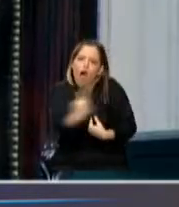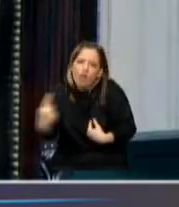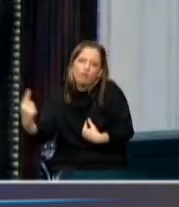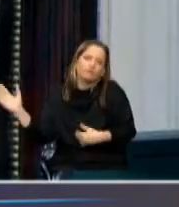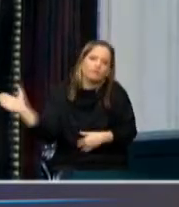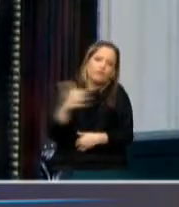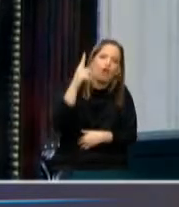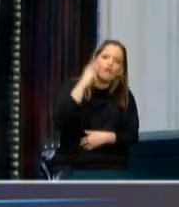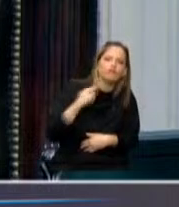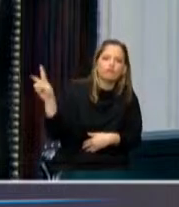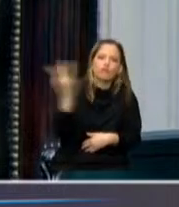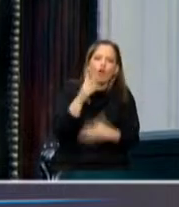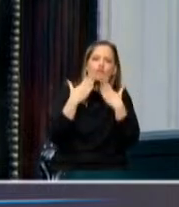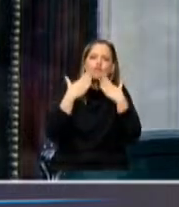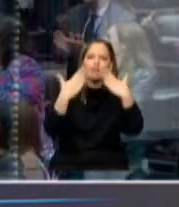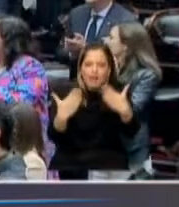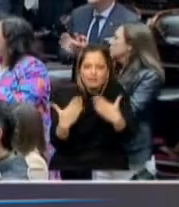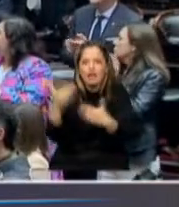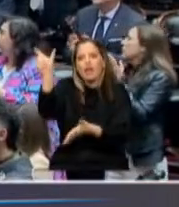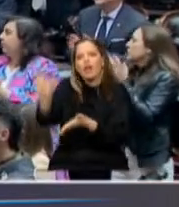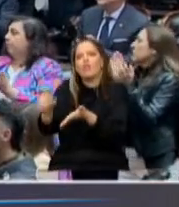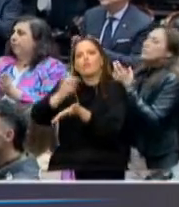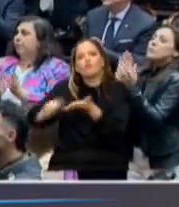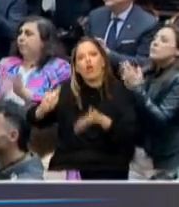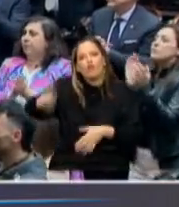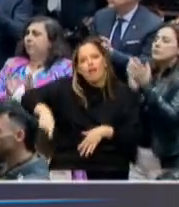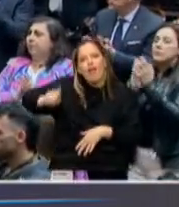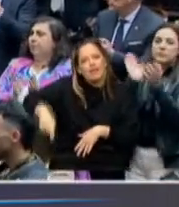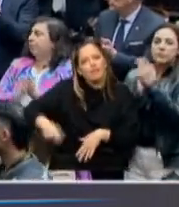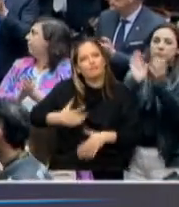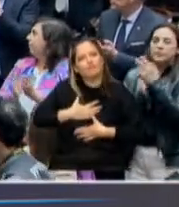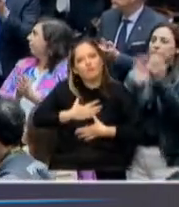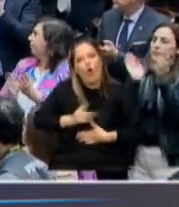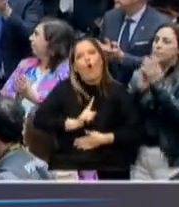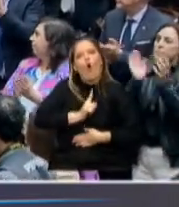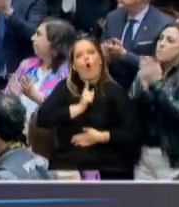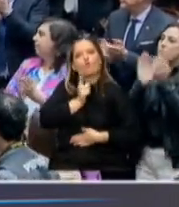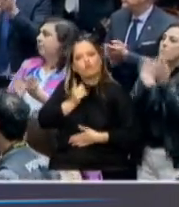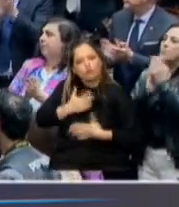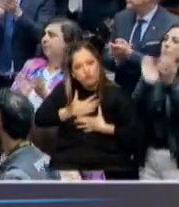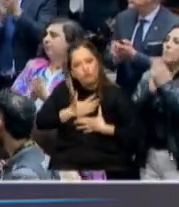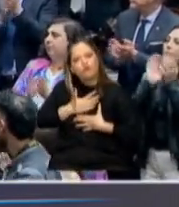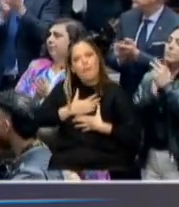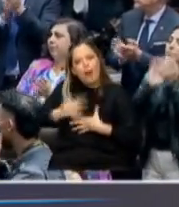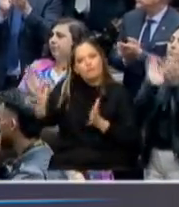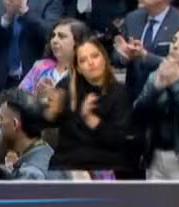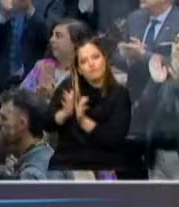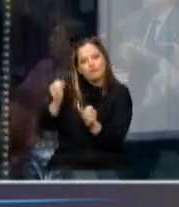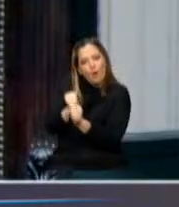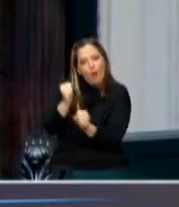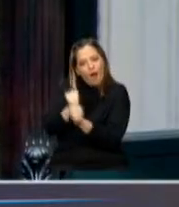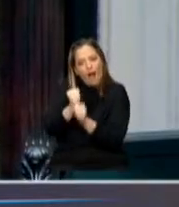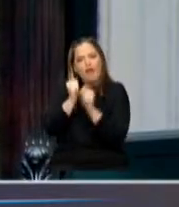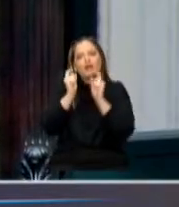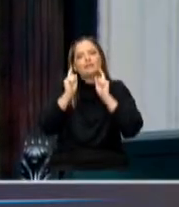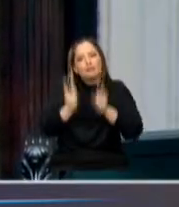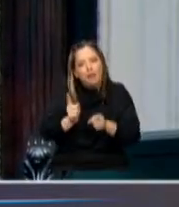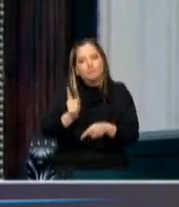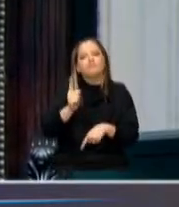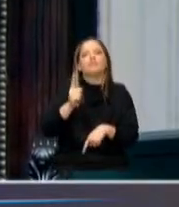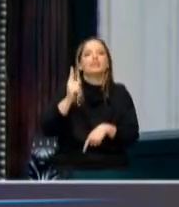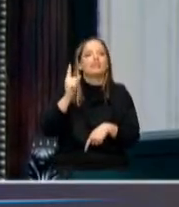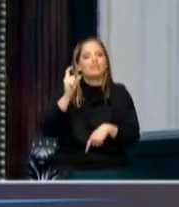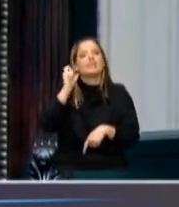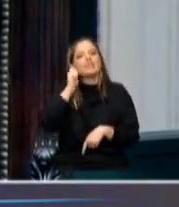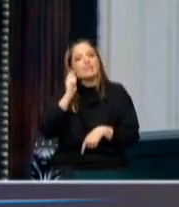Salud no va a quedar dentro del futuro Ministerio de Capital Humano. ¿no? Sino que parece que directamente va a seguir siendo Ministerio